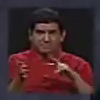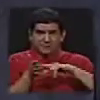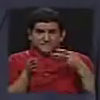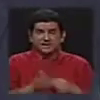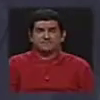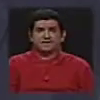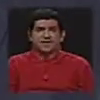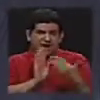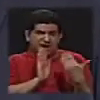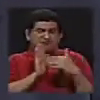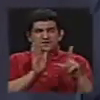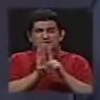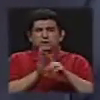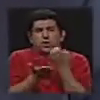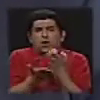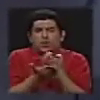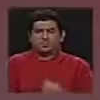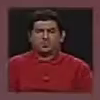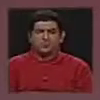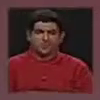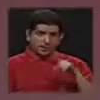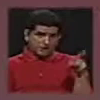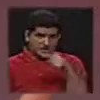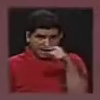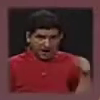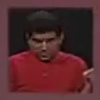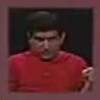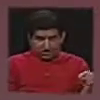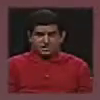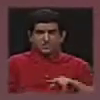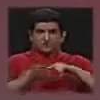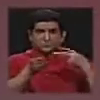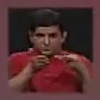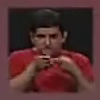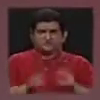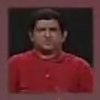deriven consecuencias legales y económicas? Bueno, si se anulara, no hay